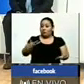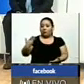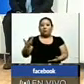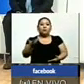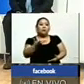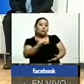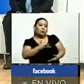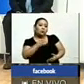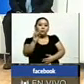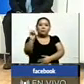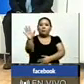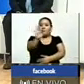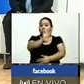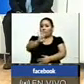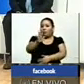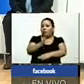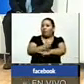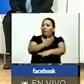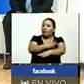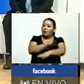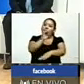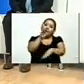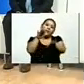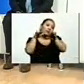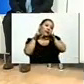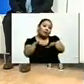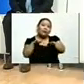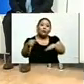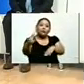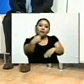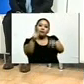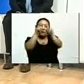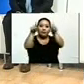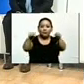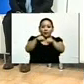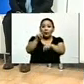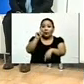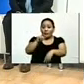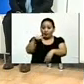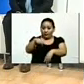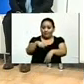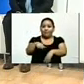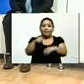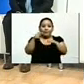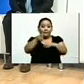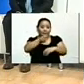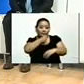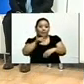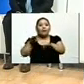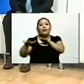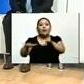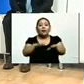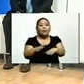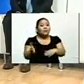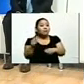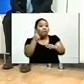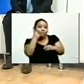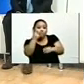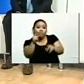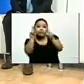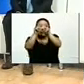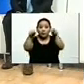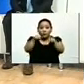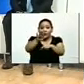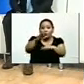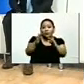nosotros nos vamos a despedirnos sin antes darles las gracias por habernos acompañado durante esta emisión. Así es, gracias por permitirnos ingresar a sus